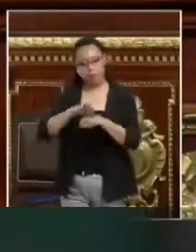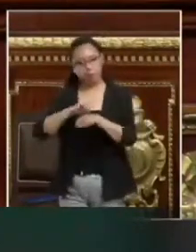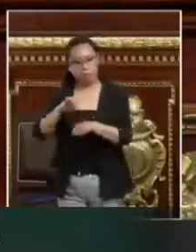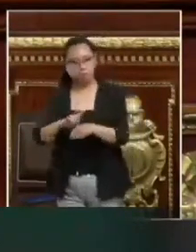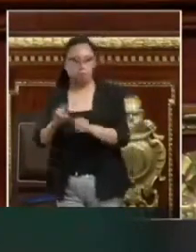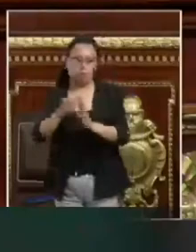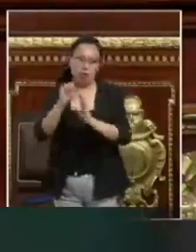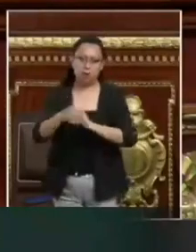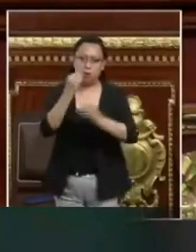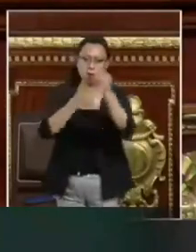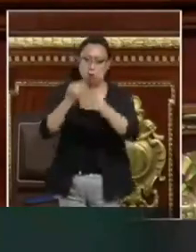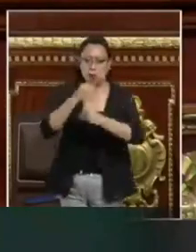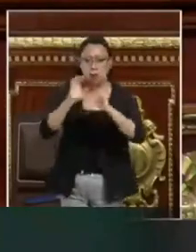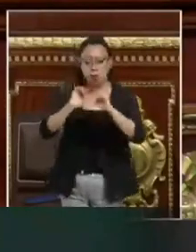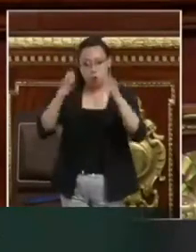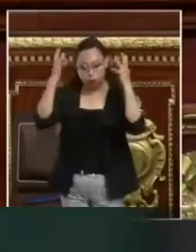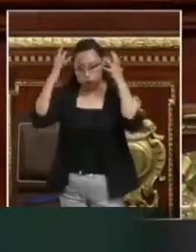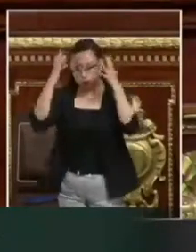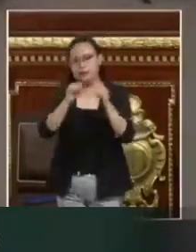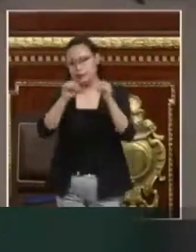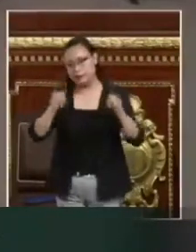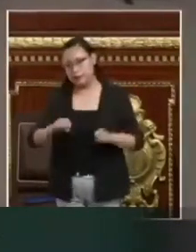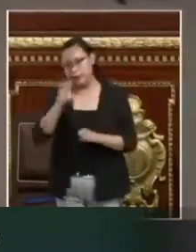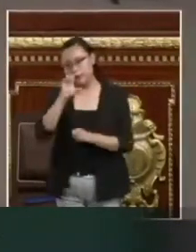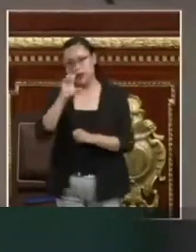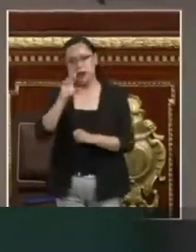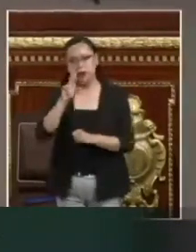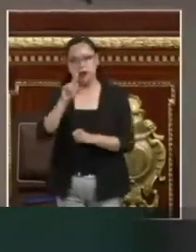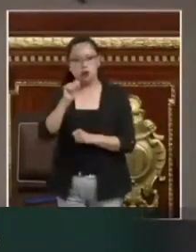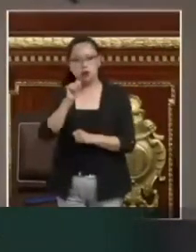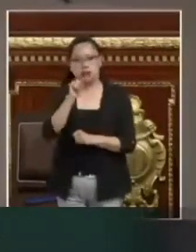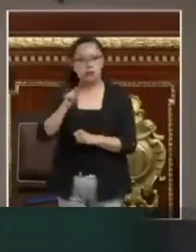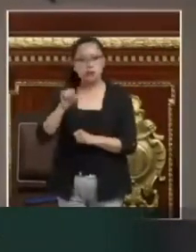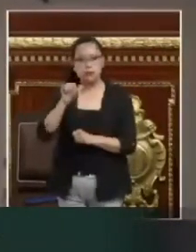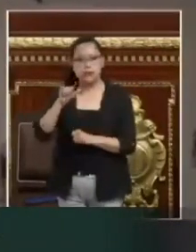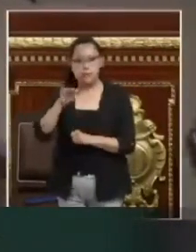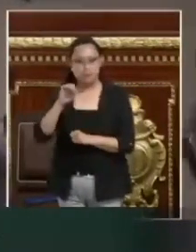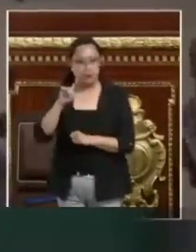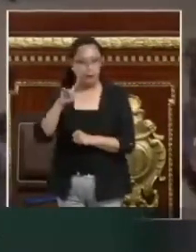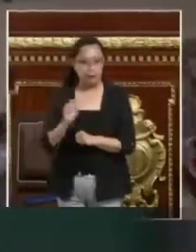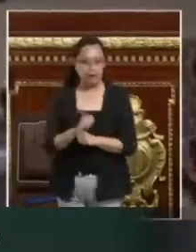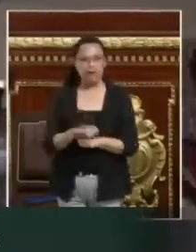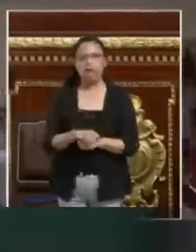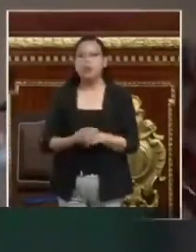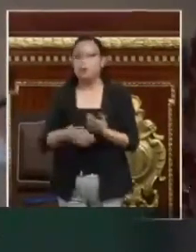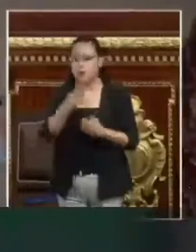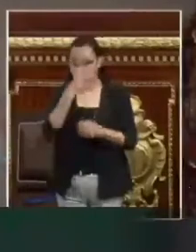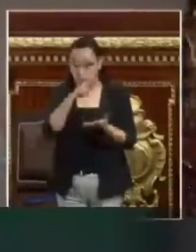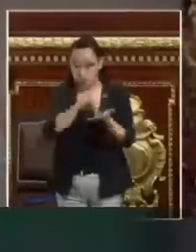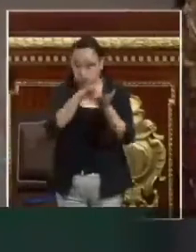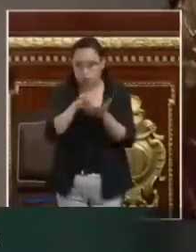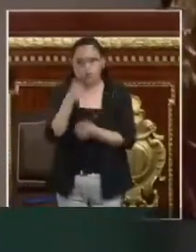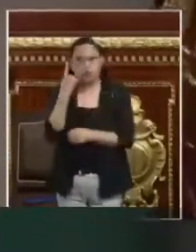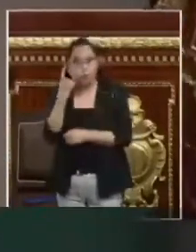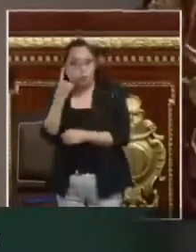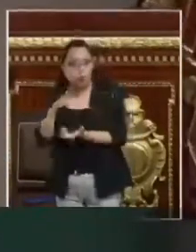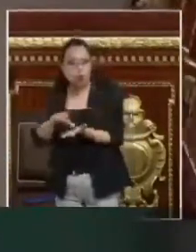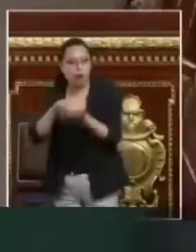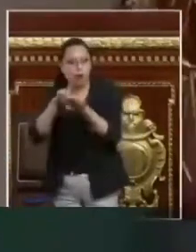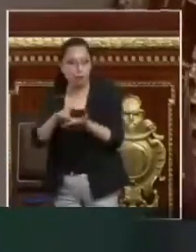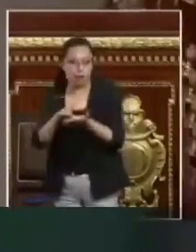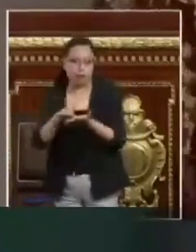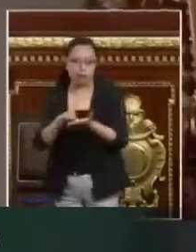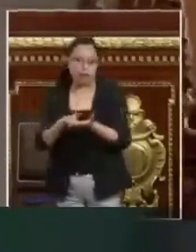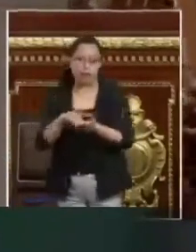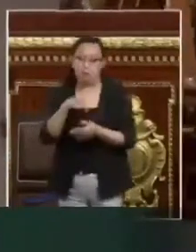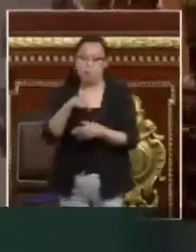aprobarse la ley, los particulares que fomenten la creación, instalación, utilización y aprovechamiento de sistemas de captación pluvial serán